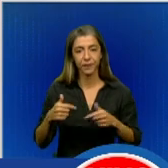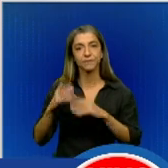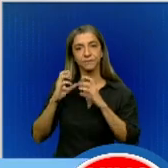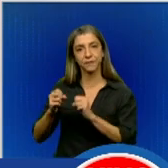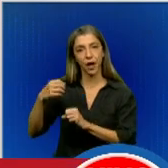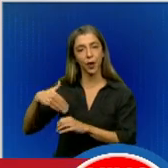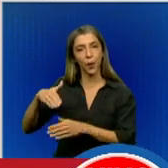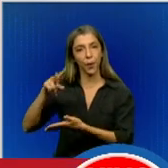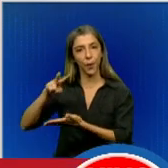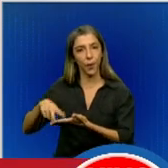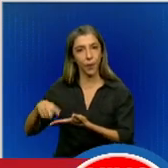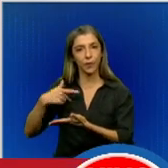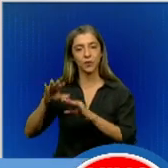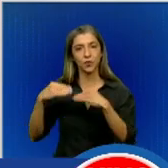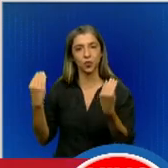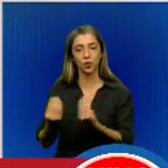lectura del resultado